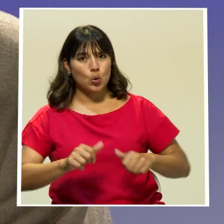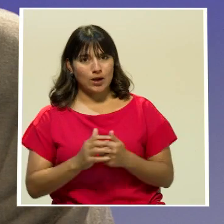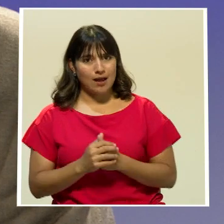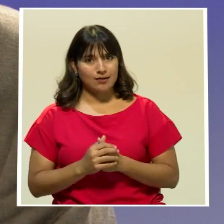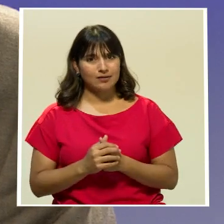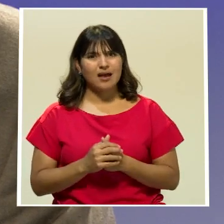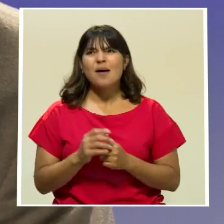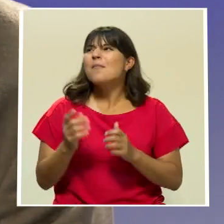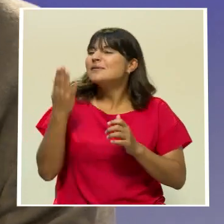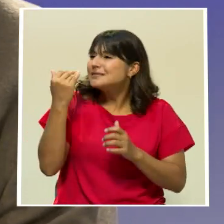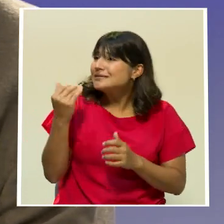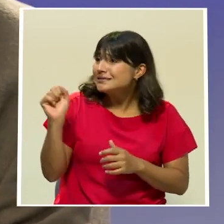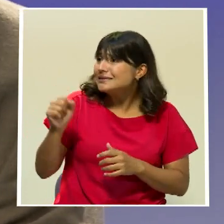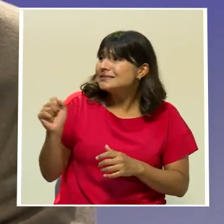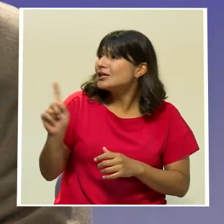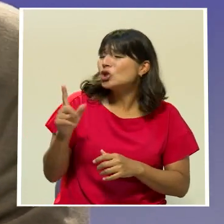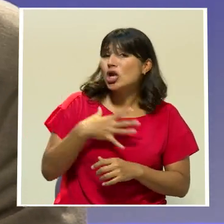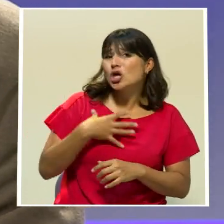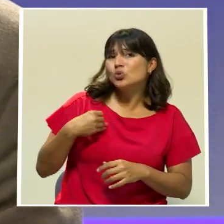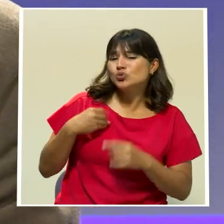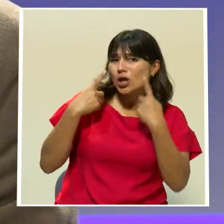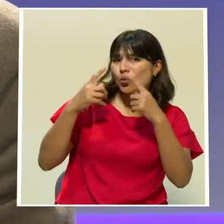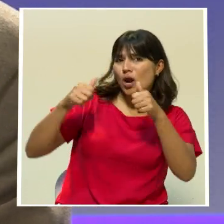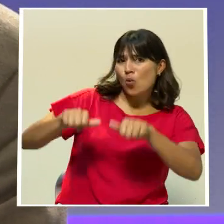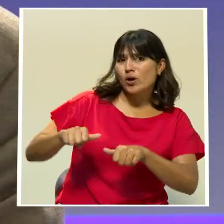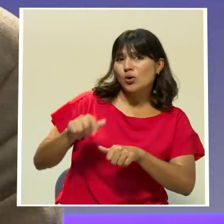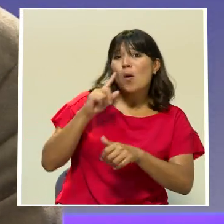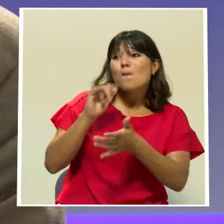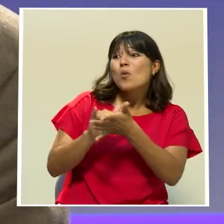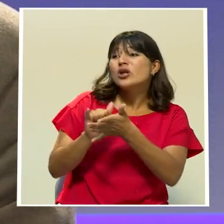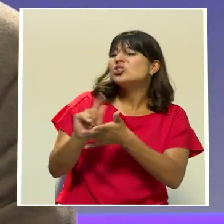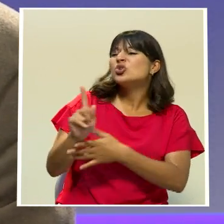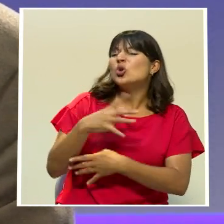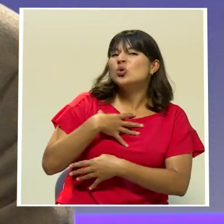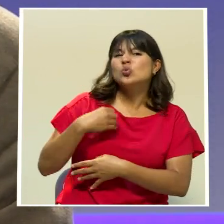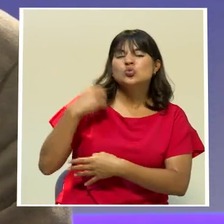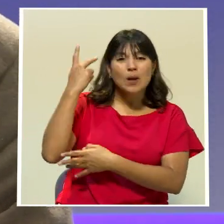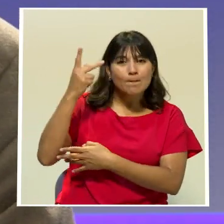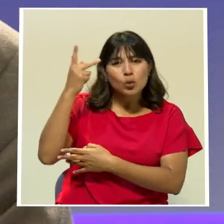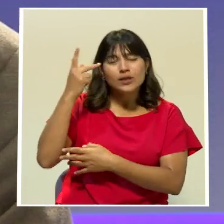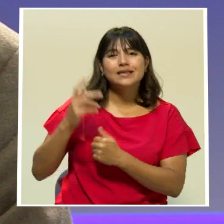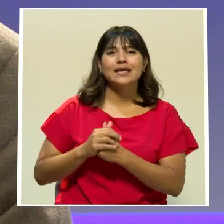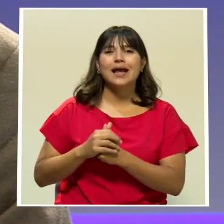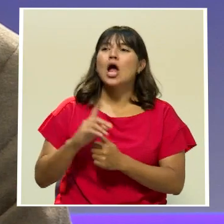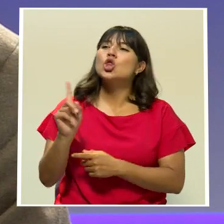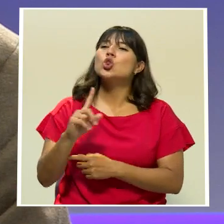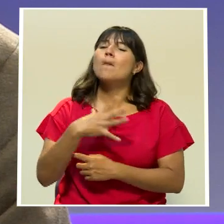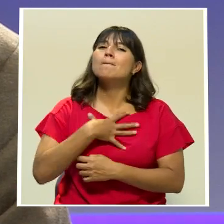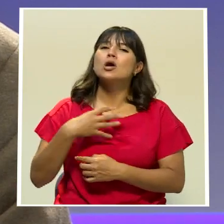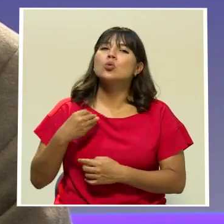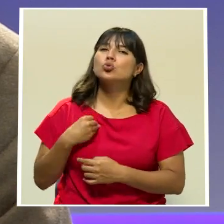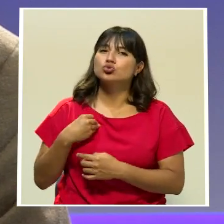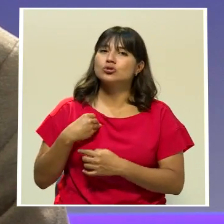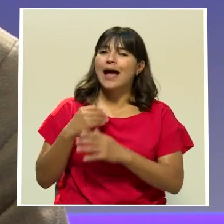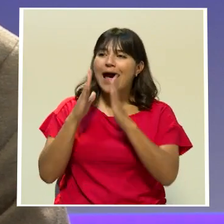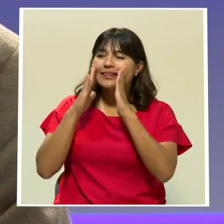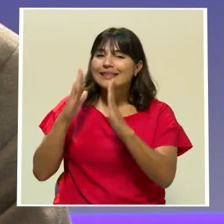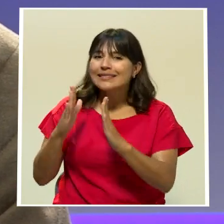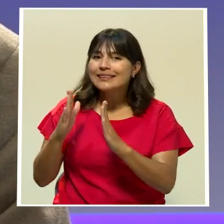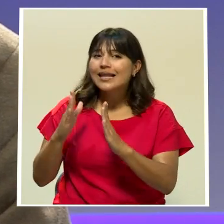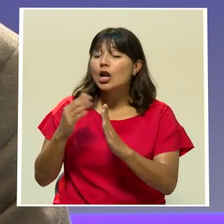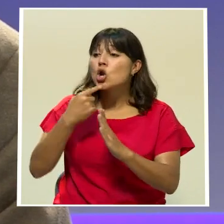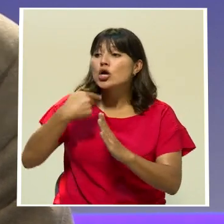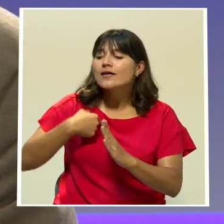que no nos gusta, Ernesto, por eso es que no nos gusta la política, no nos gusta tomar en cuenta que está el otro al frente y que